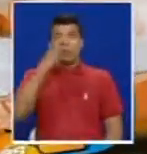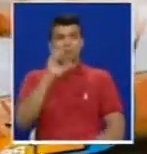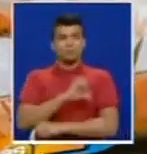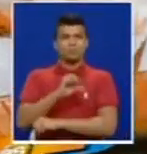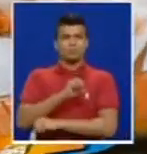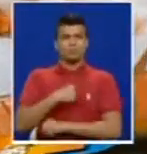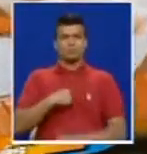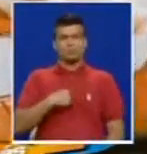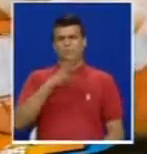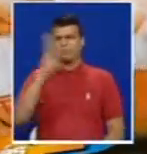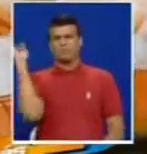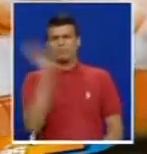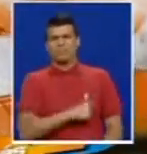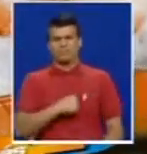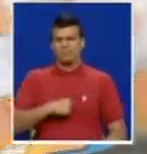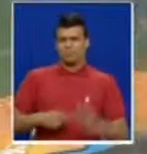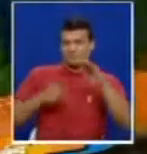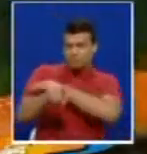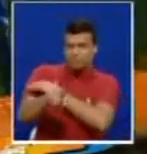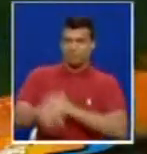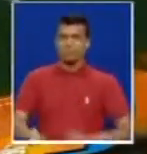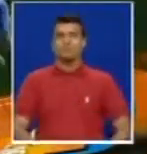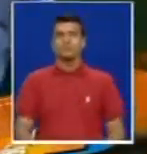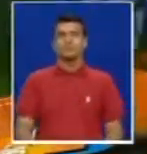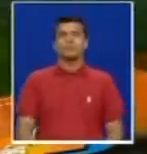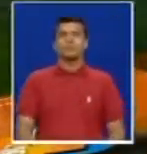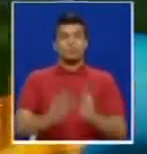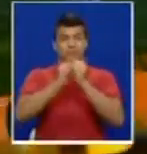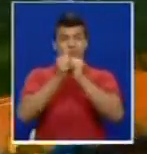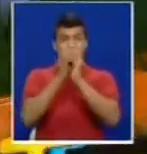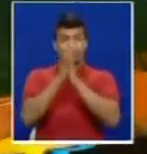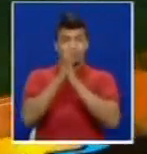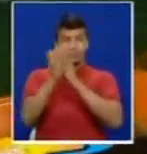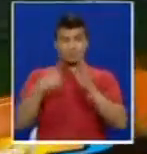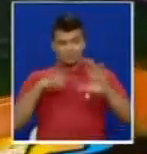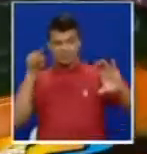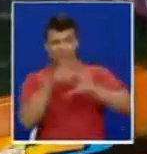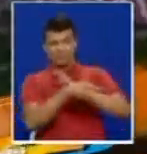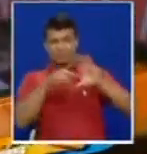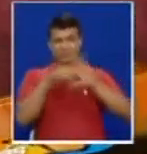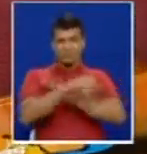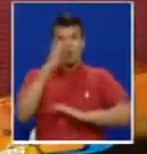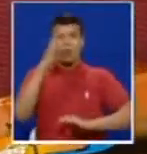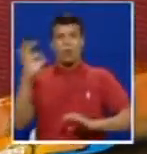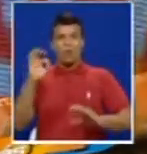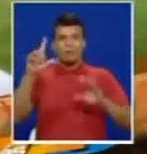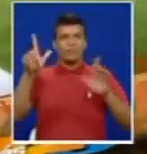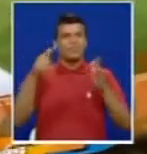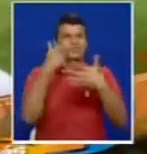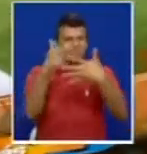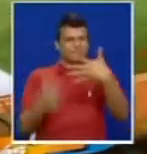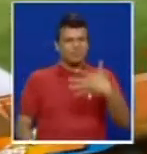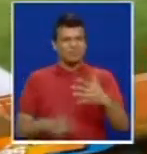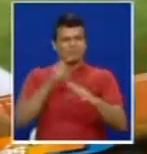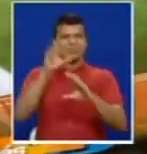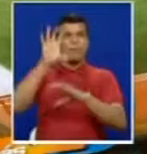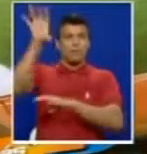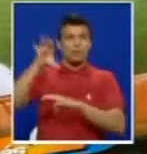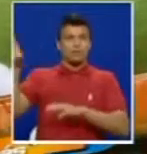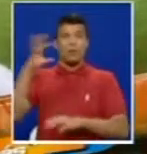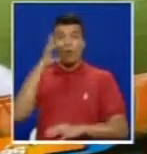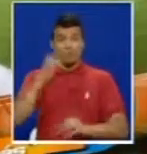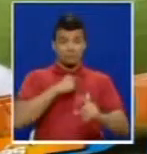su vehículo de una grúa y huyó en él. En deportes, los goles de Vaca y Rey en el exterior. Un ex campeón de